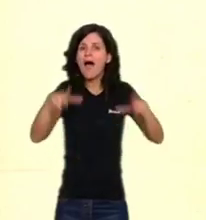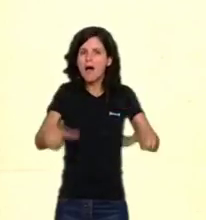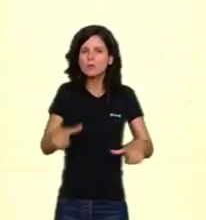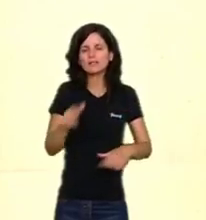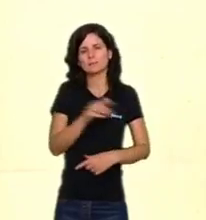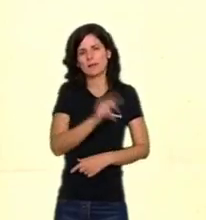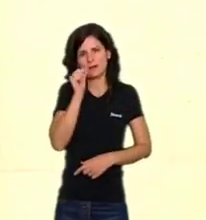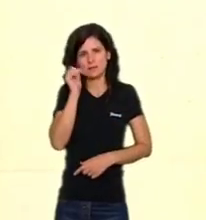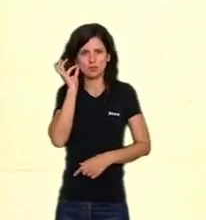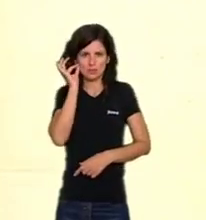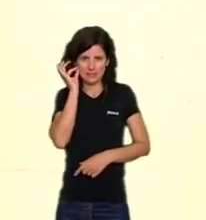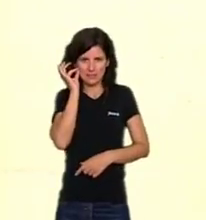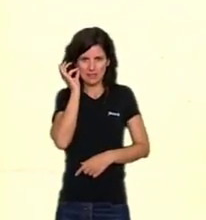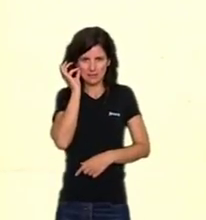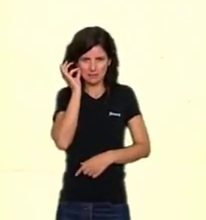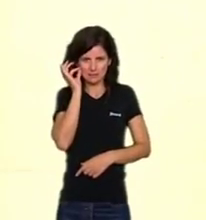niñas.